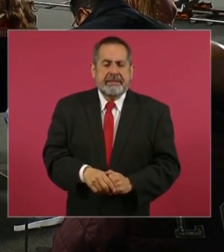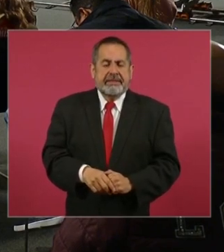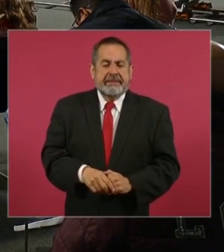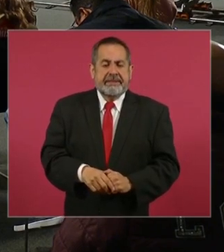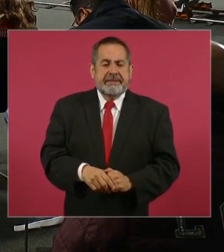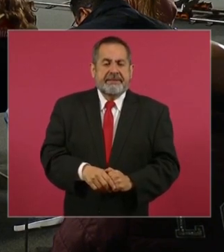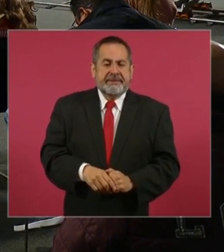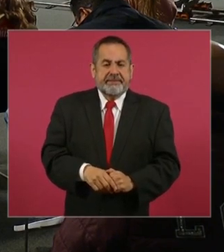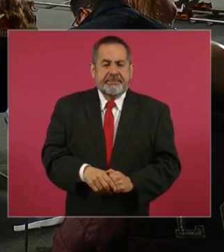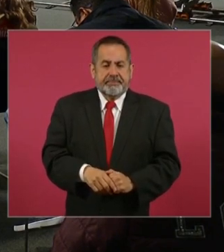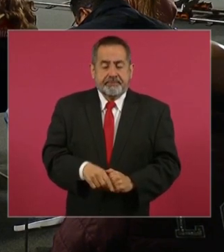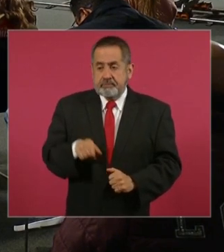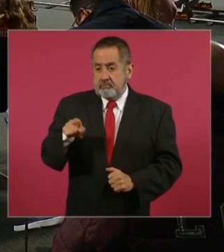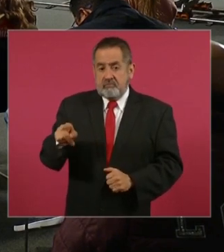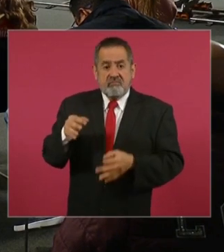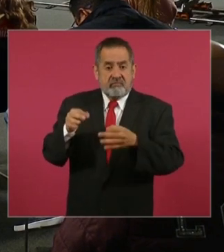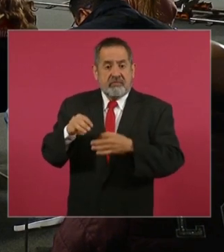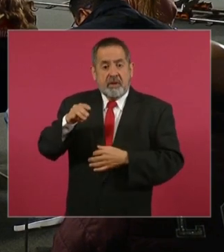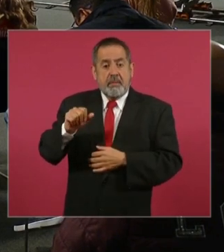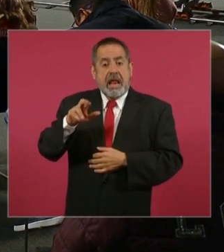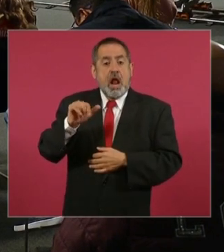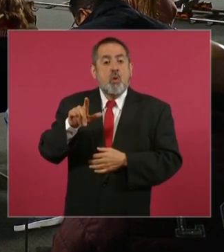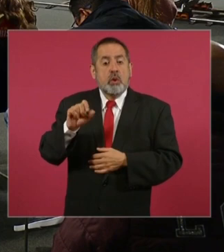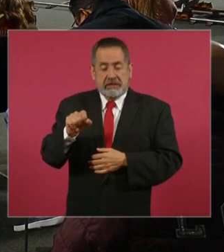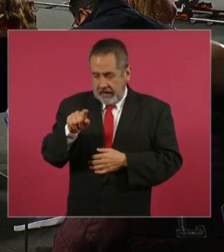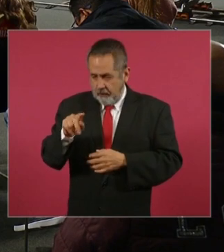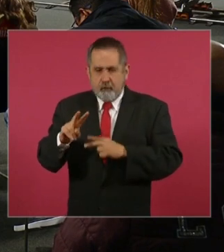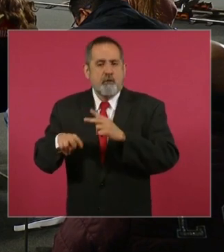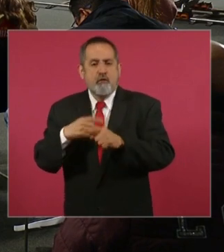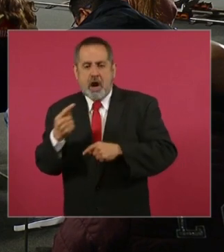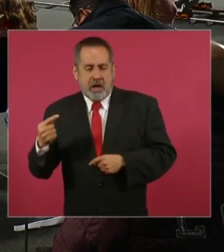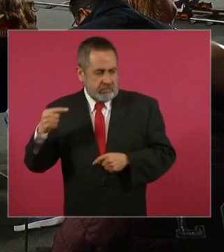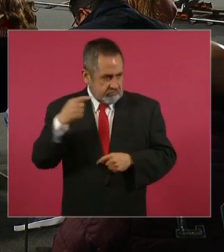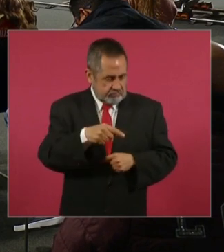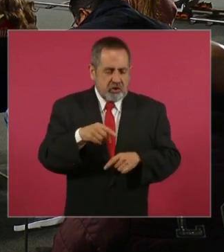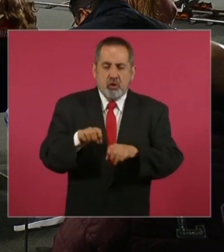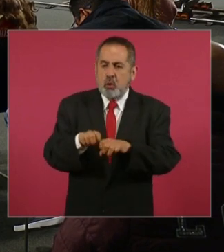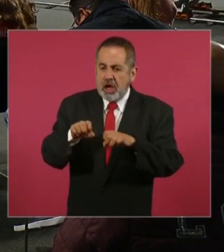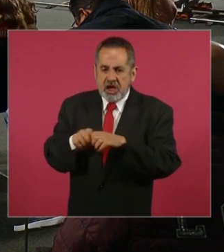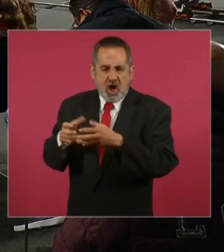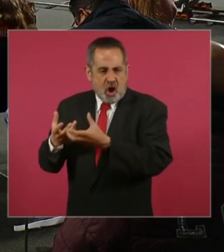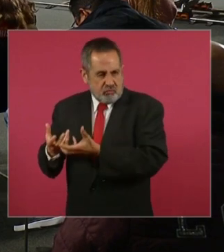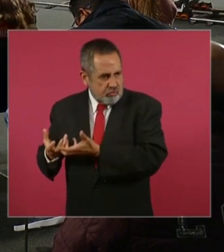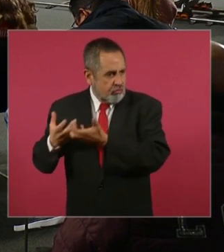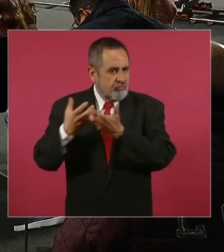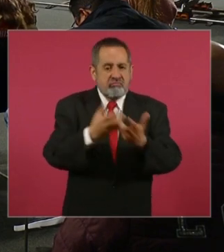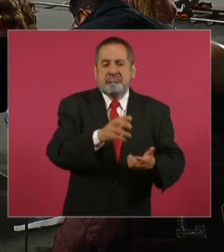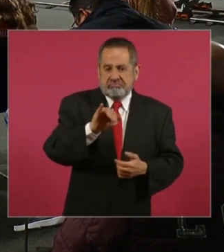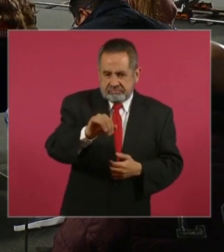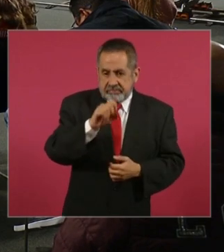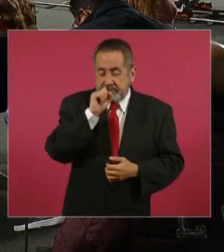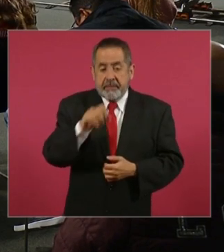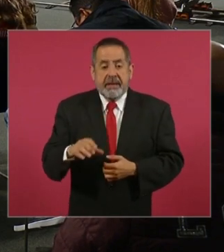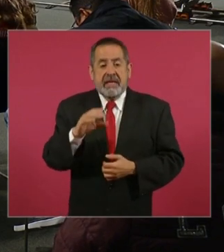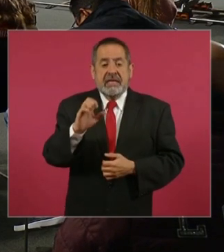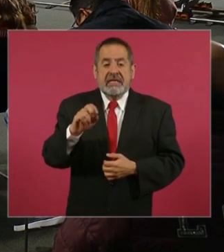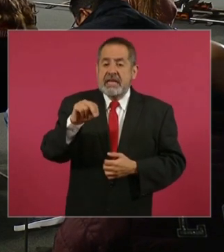inmediatamente fue la maestra María Luz Albores, todo su equipo, también fue la